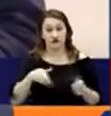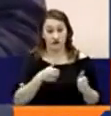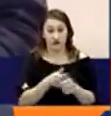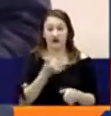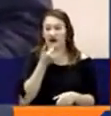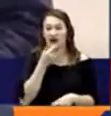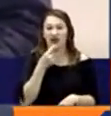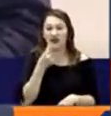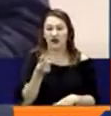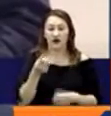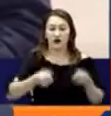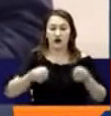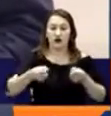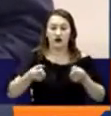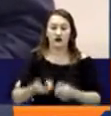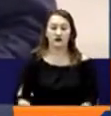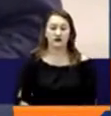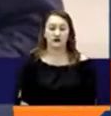¿Qué le dijeron?